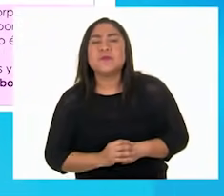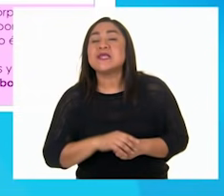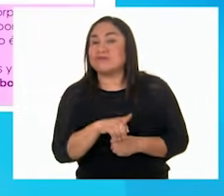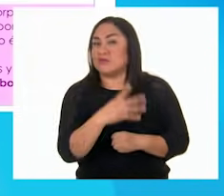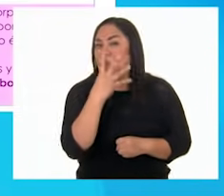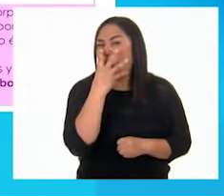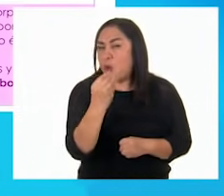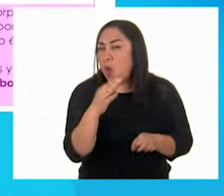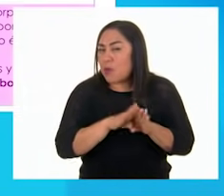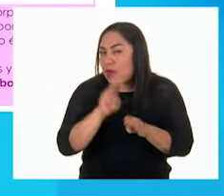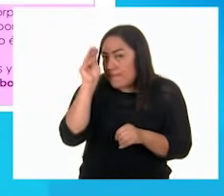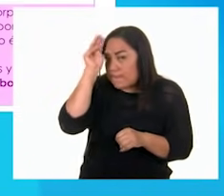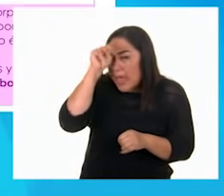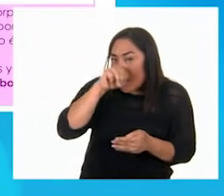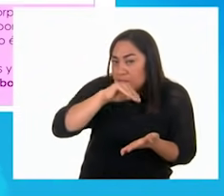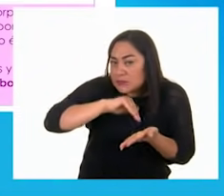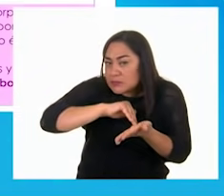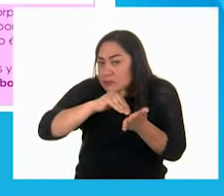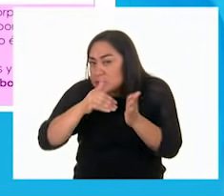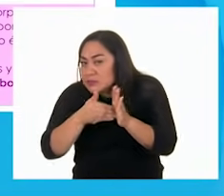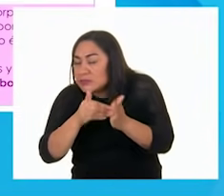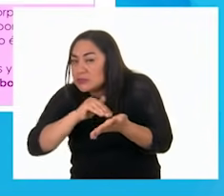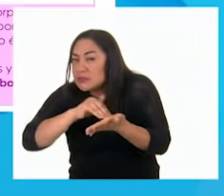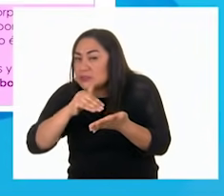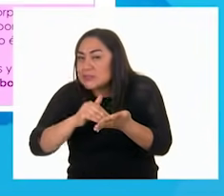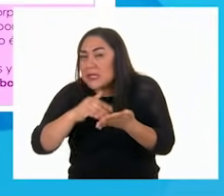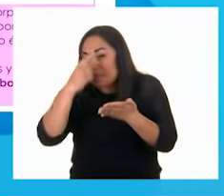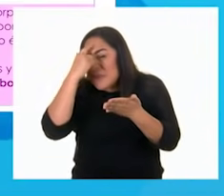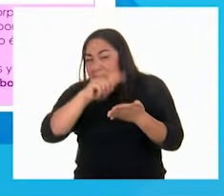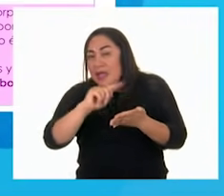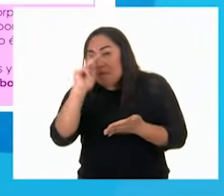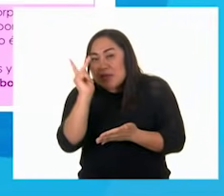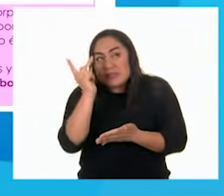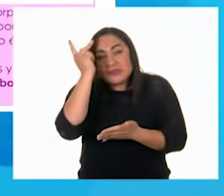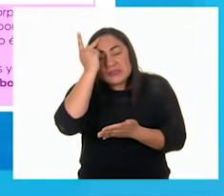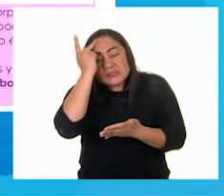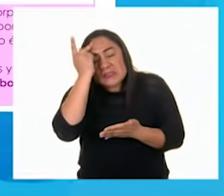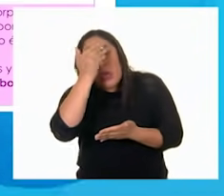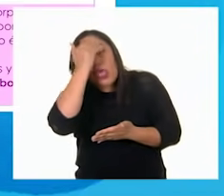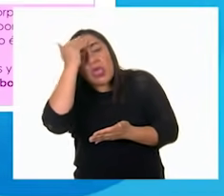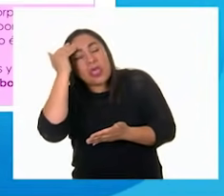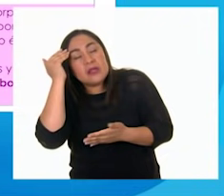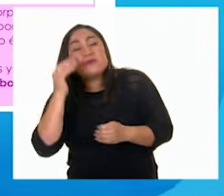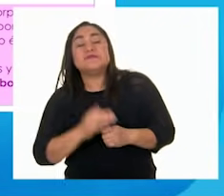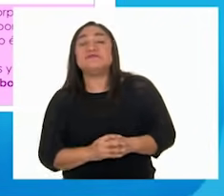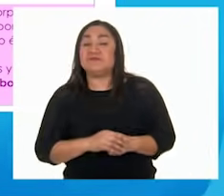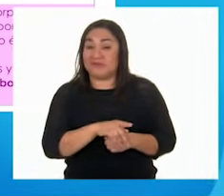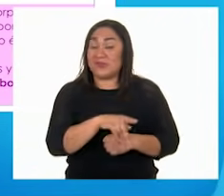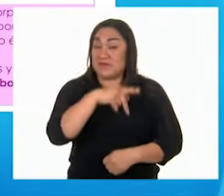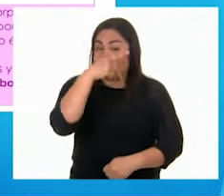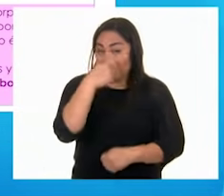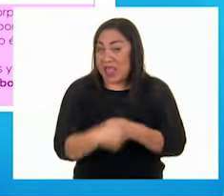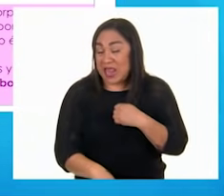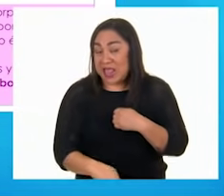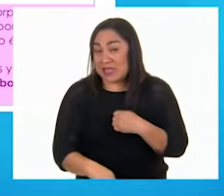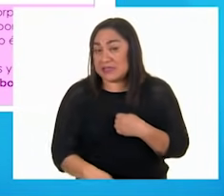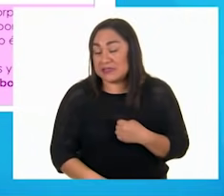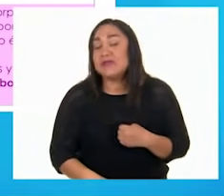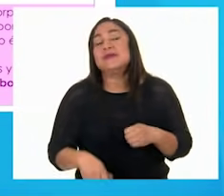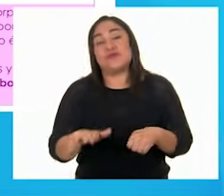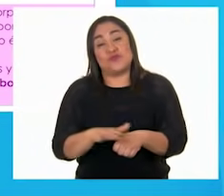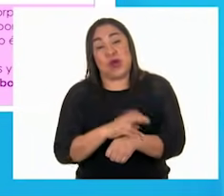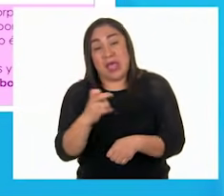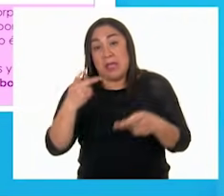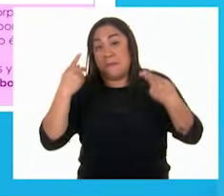Astuto. Se esconde para sorprender al pastor y a las ovejas. Es feroz y muy peligroso. Por eso los